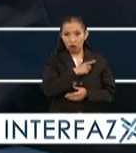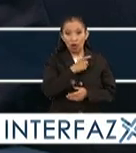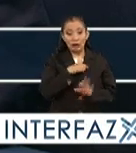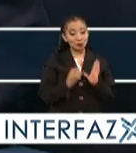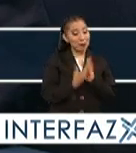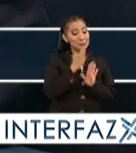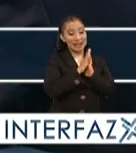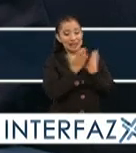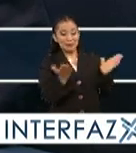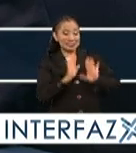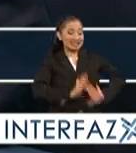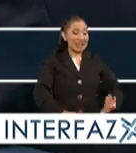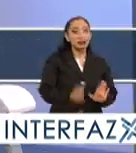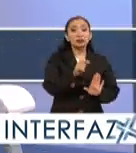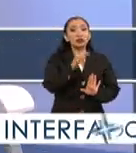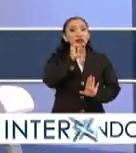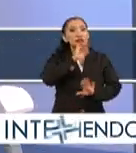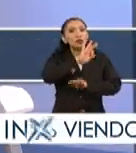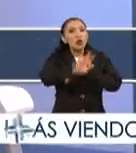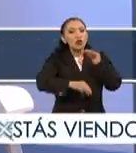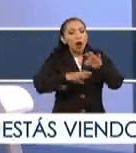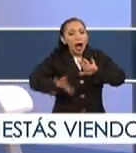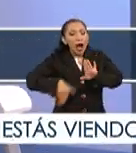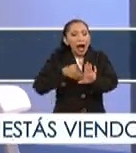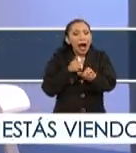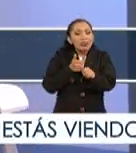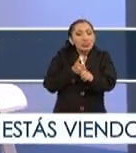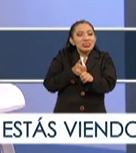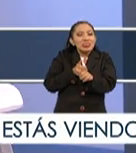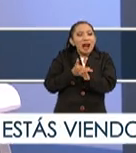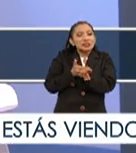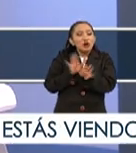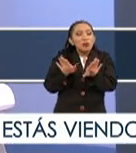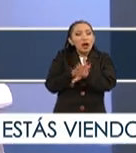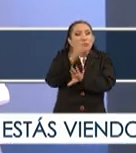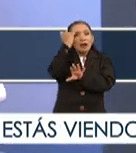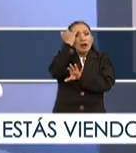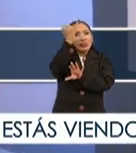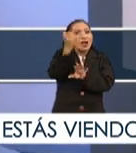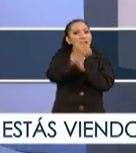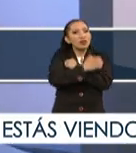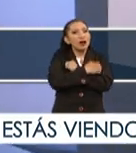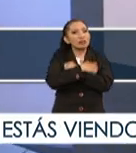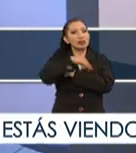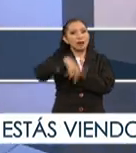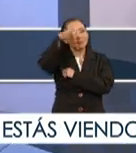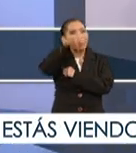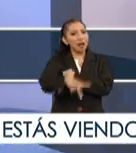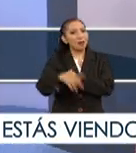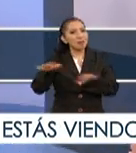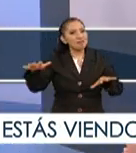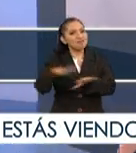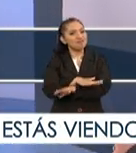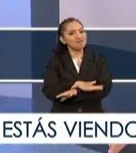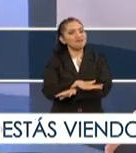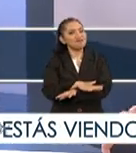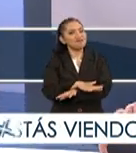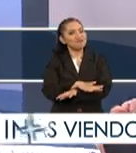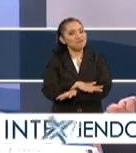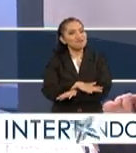estrenar libros nuevos, sino que es todo un cambio, digamos, de paradigma de la educación en México. Así es. Es